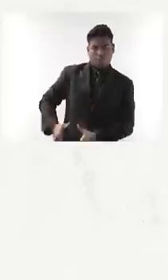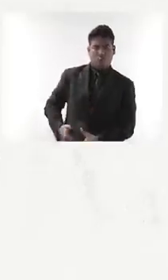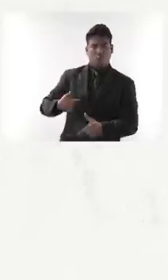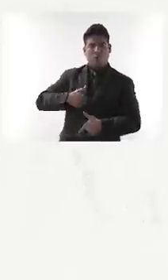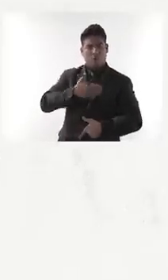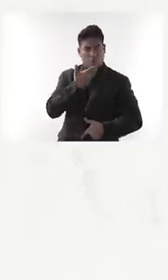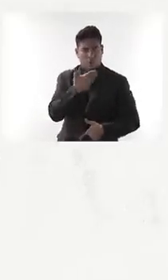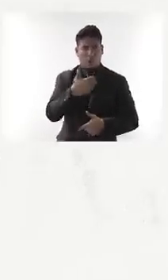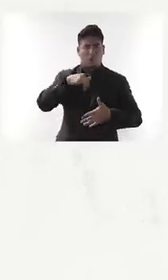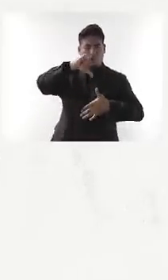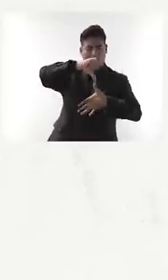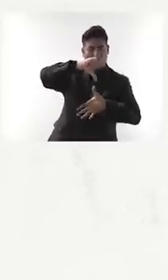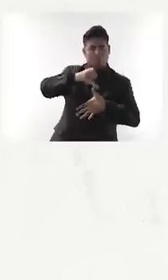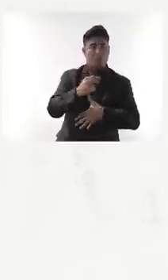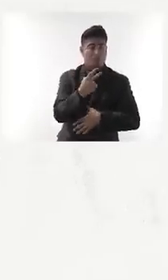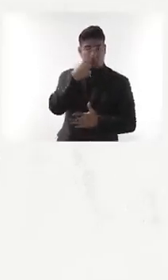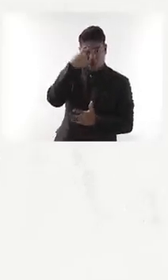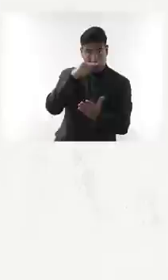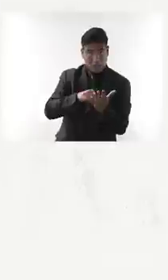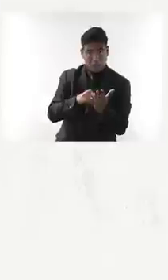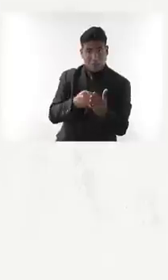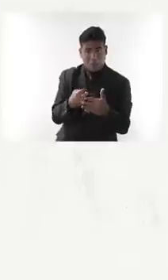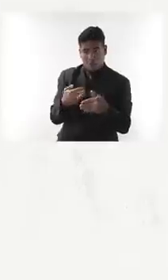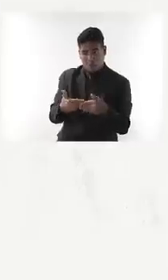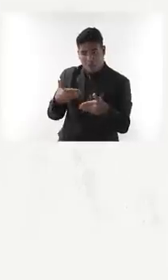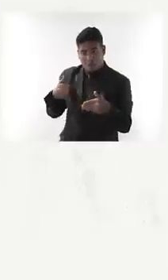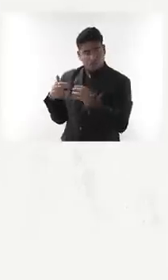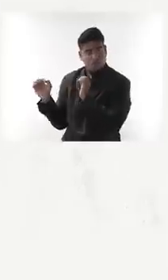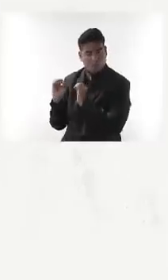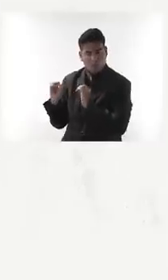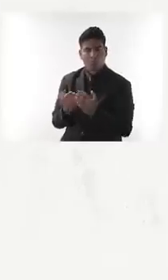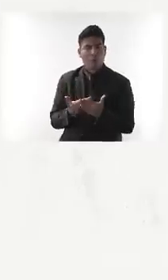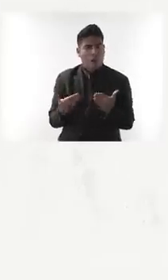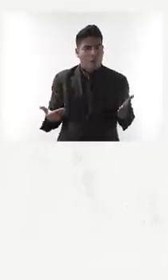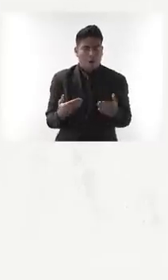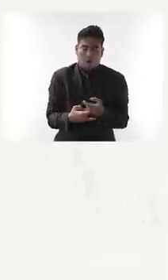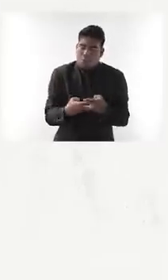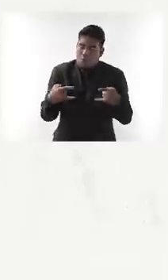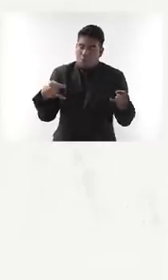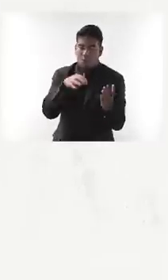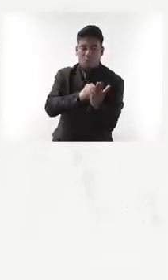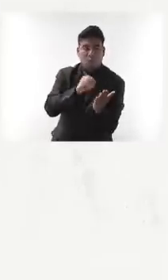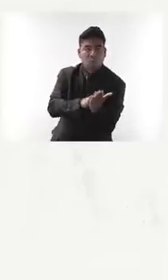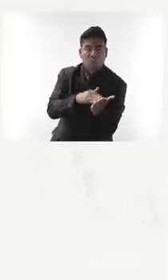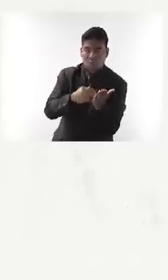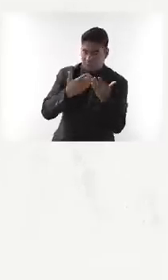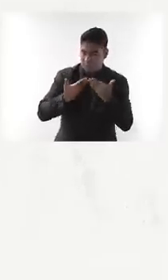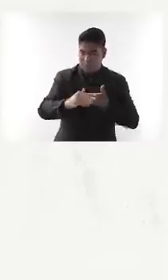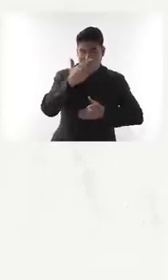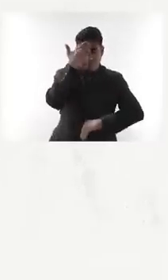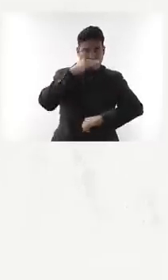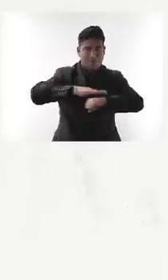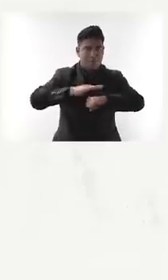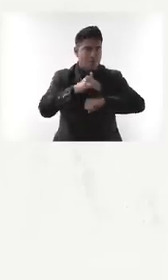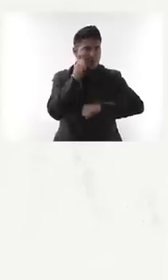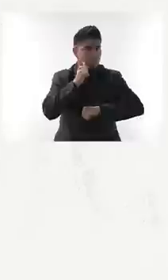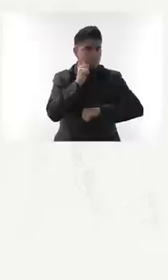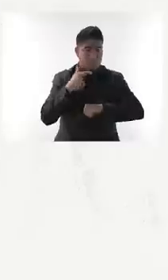después clarísimo. En suma, somos sensibles de este momento histórico y de aquí a mayo estas